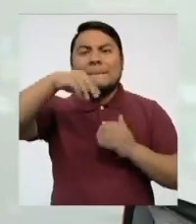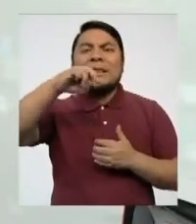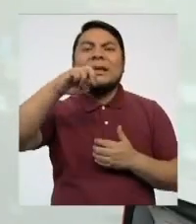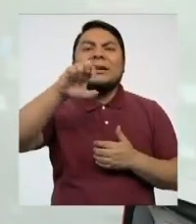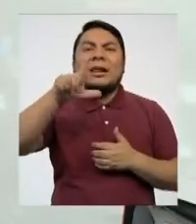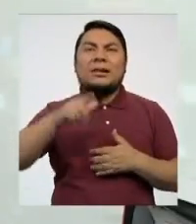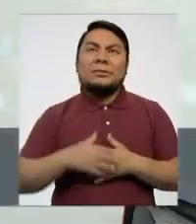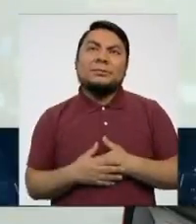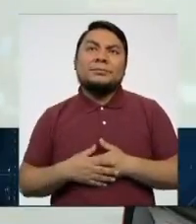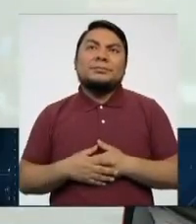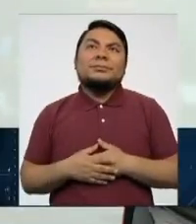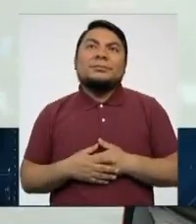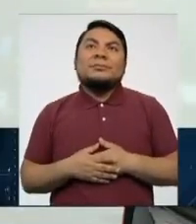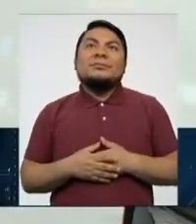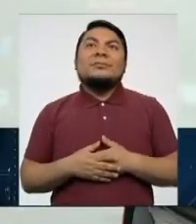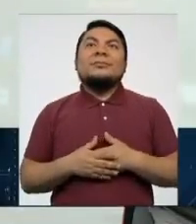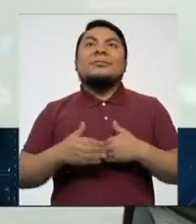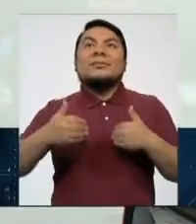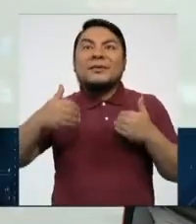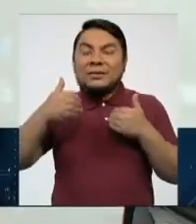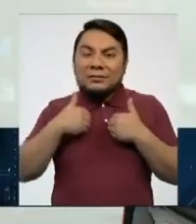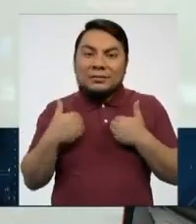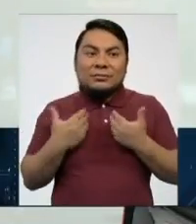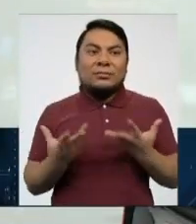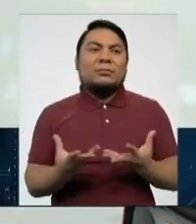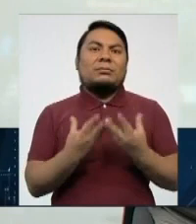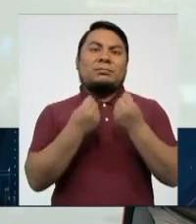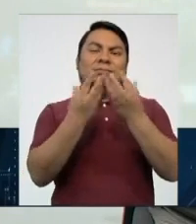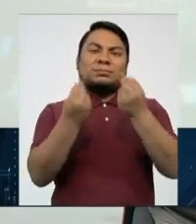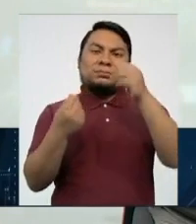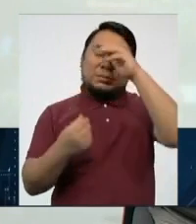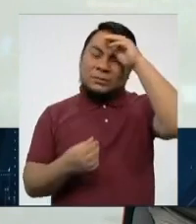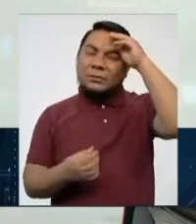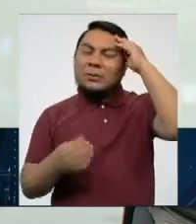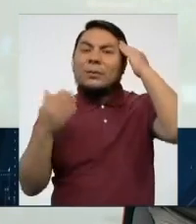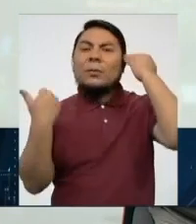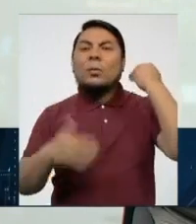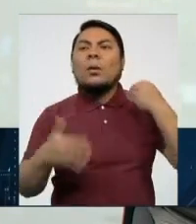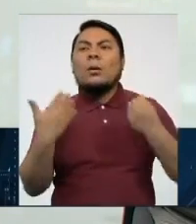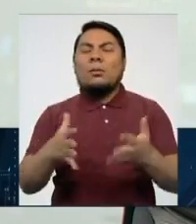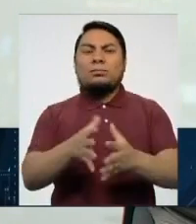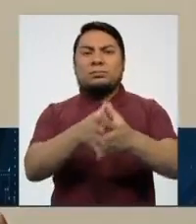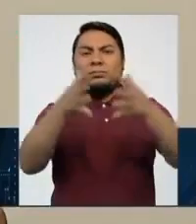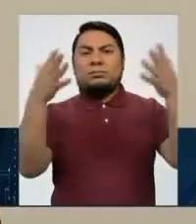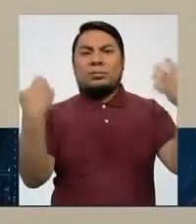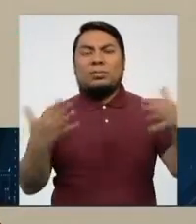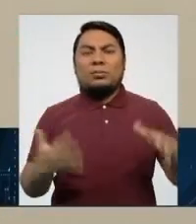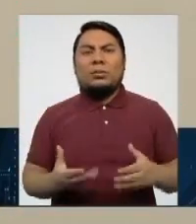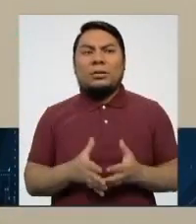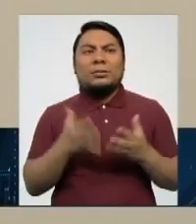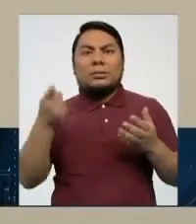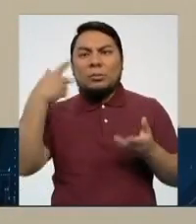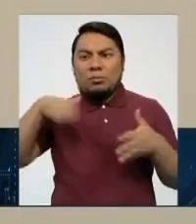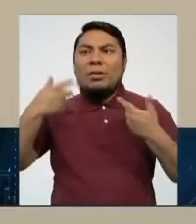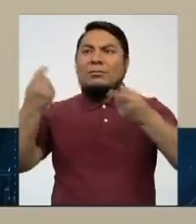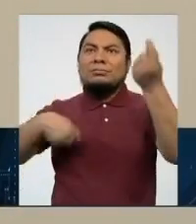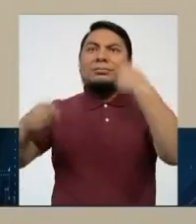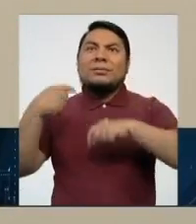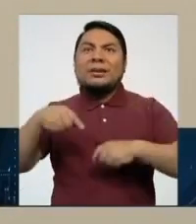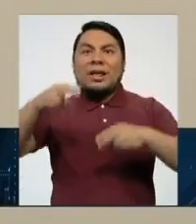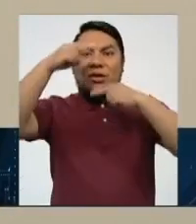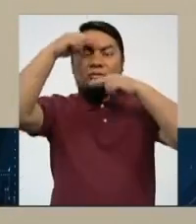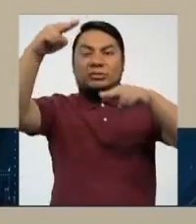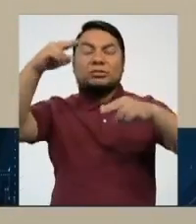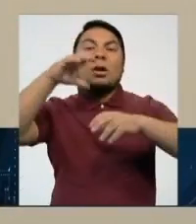Estamos ante un enigma, ante un fenómeno geológico sin precedentes para la historia del Perú. Es noticia mundial